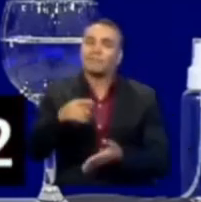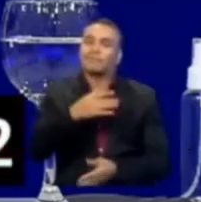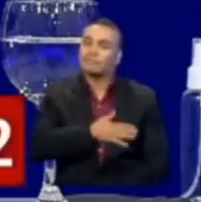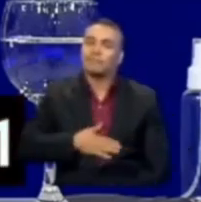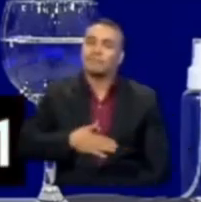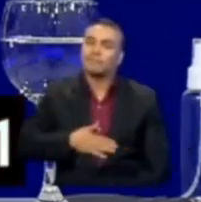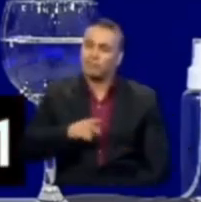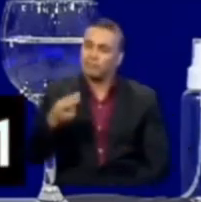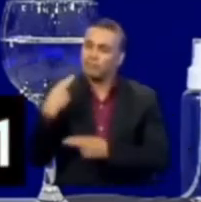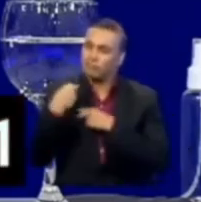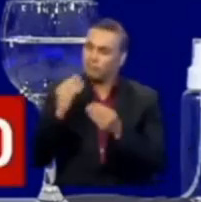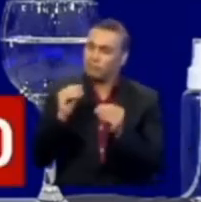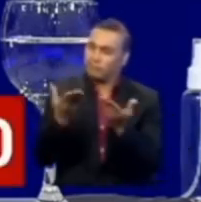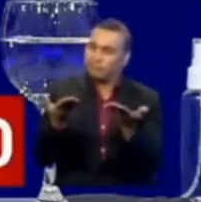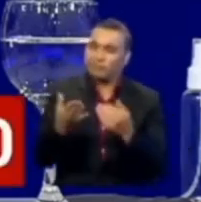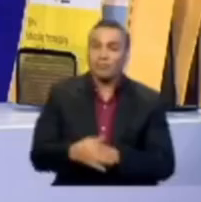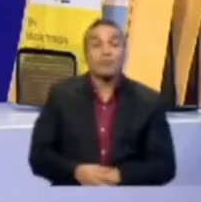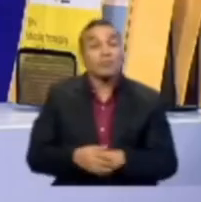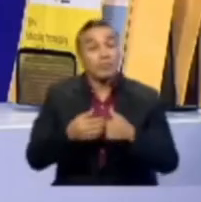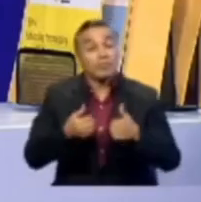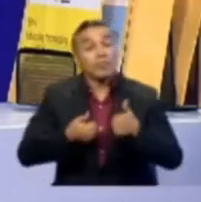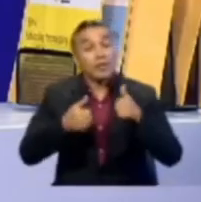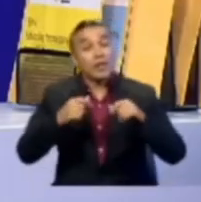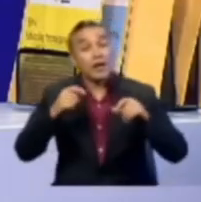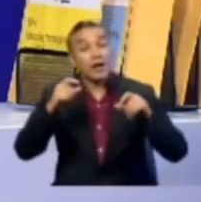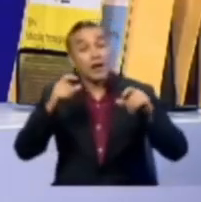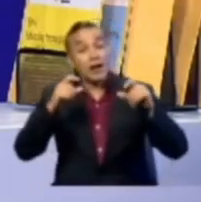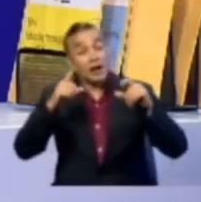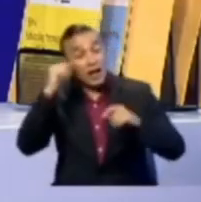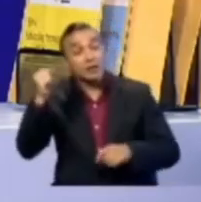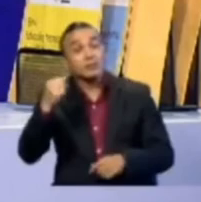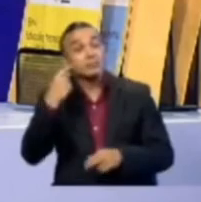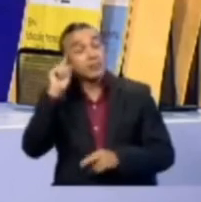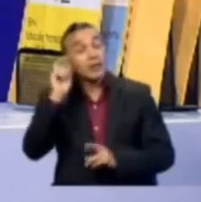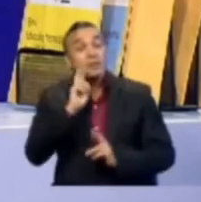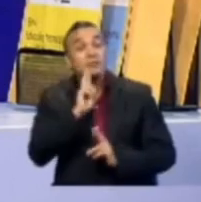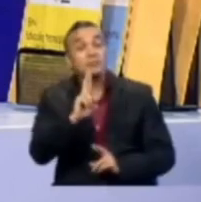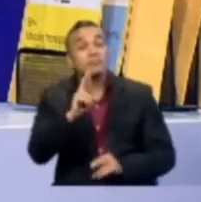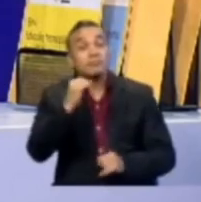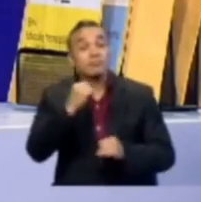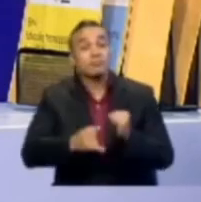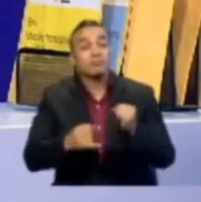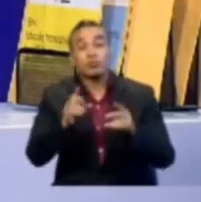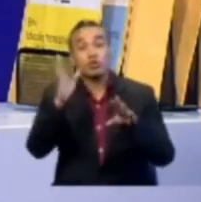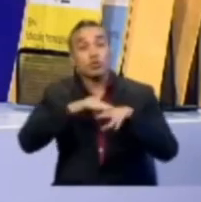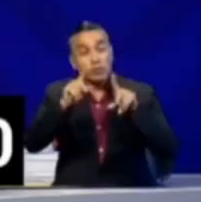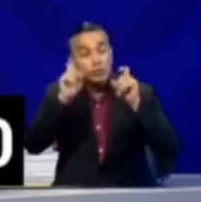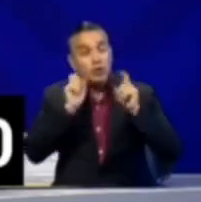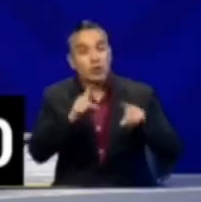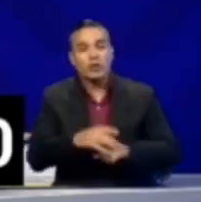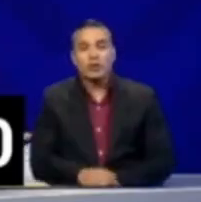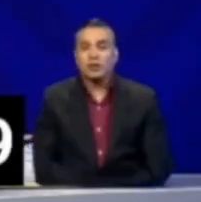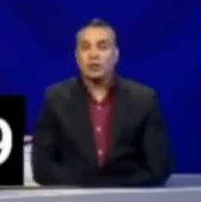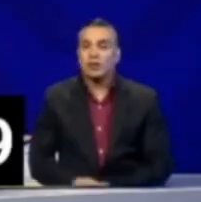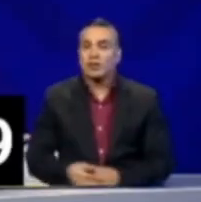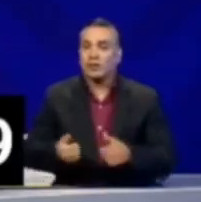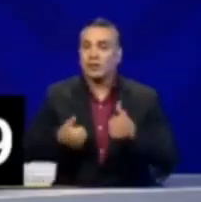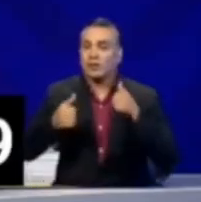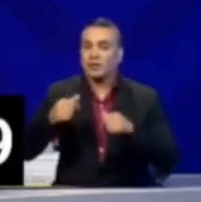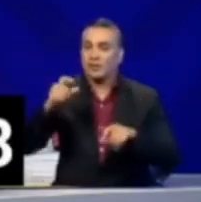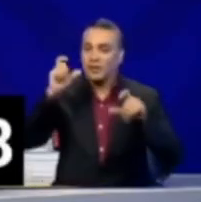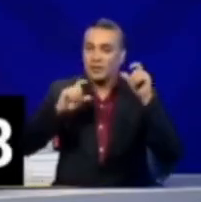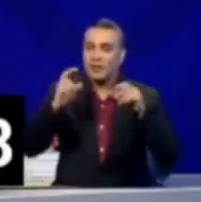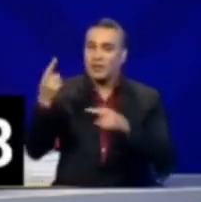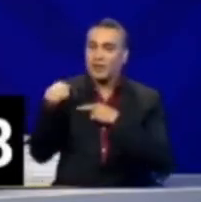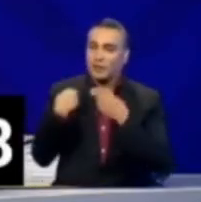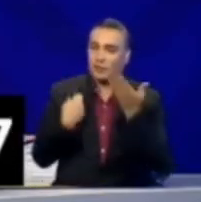favor, hágase cargo. Candidato Lasso, tiene un minuto para finalizar la intervención sobre esta pregunta. Candidato Arauz,